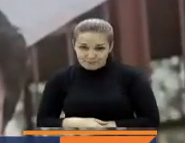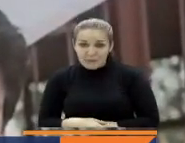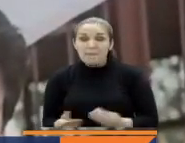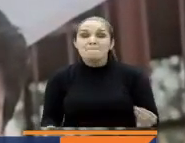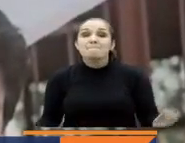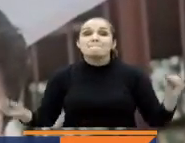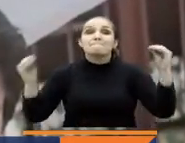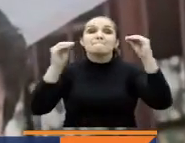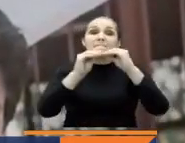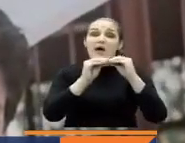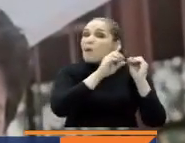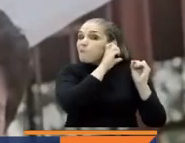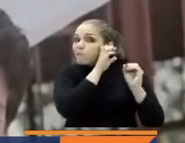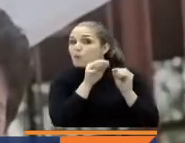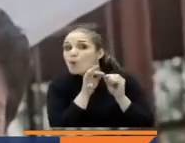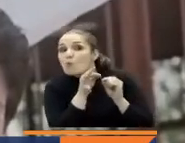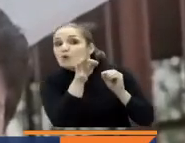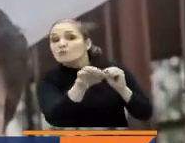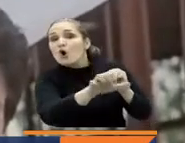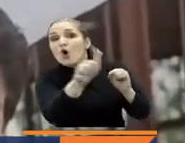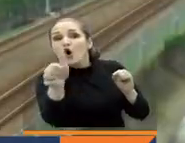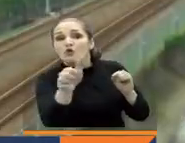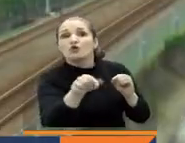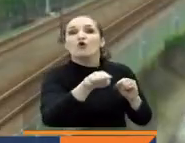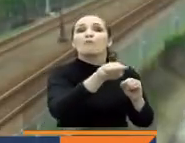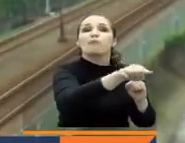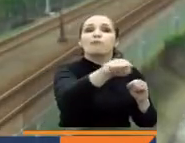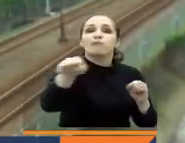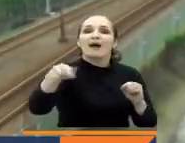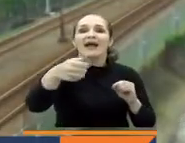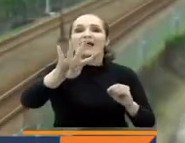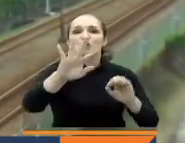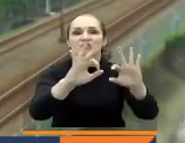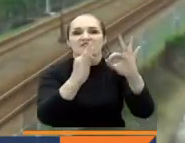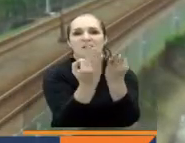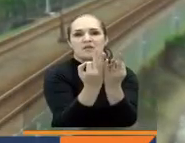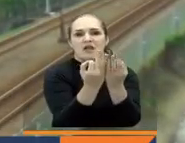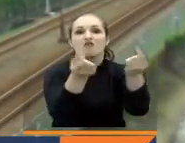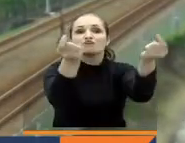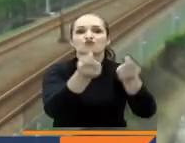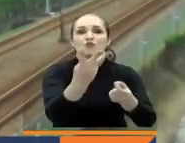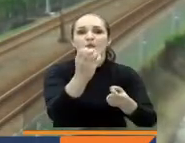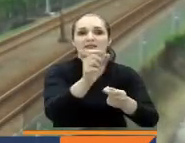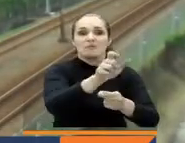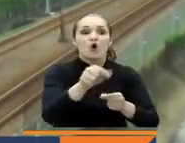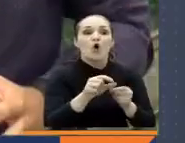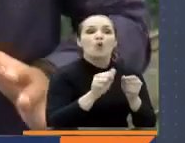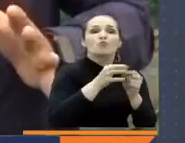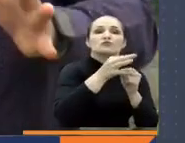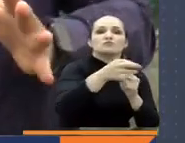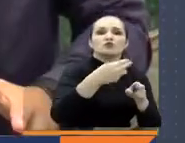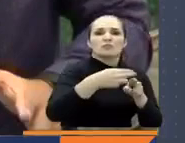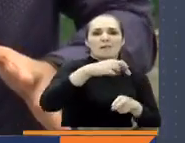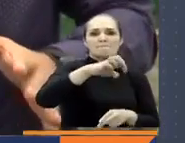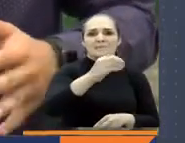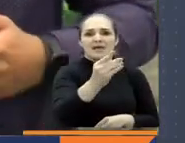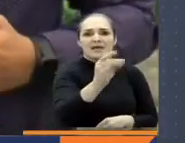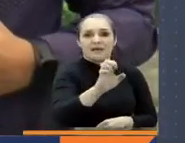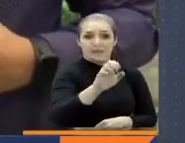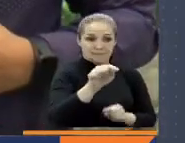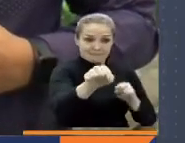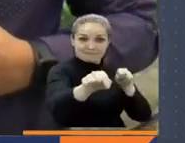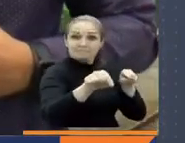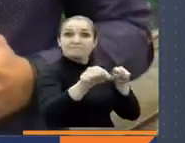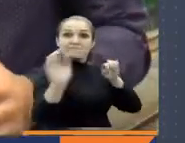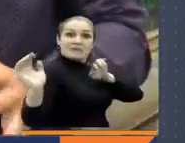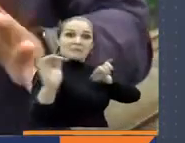familias reportadas en el municipio de Peque, 40 personas. Miren, y es que son más de 1.000 los menores de edad que también están padeciendo este